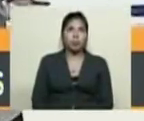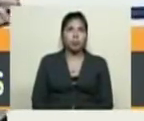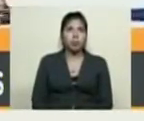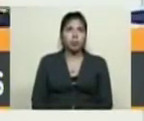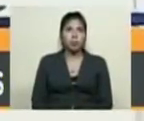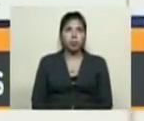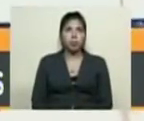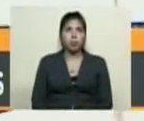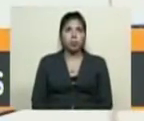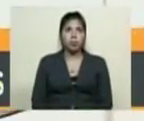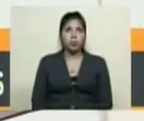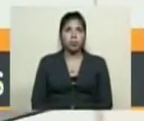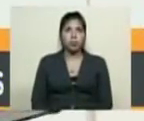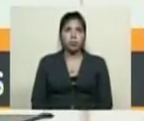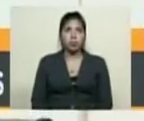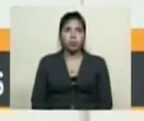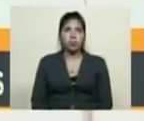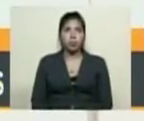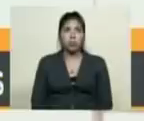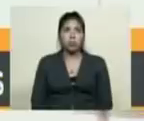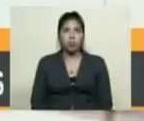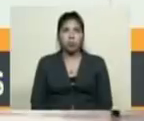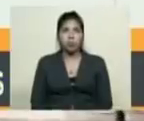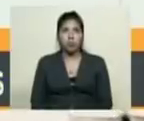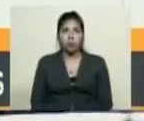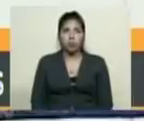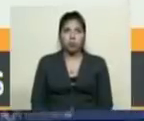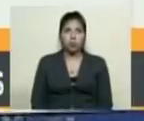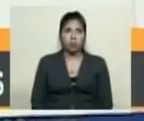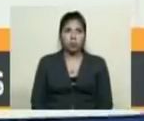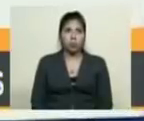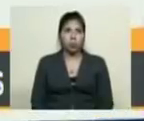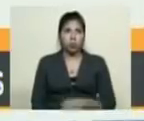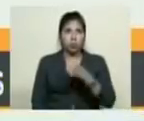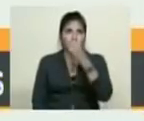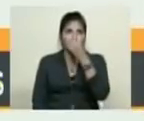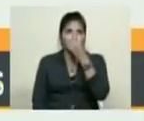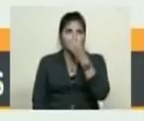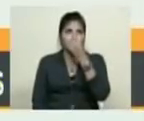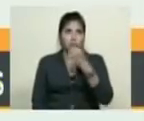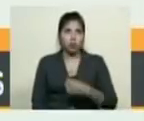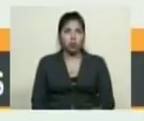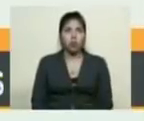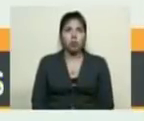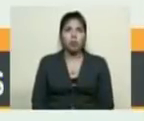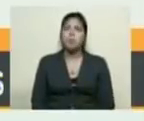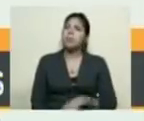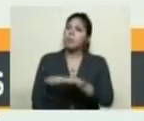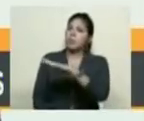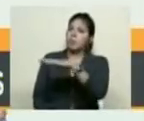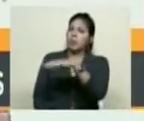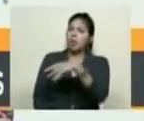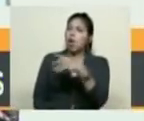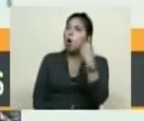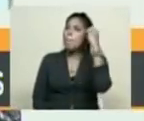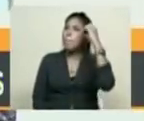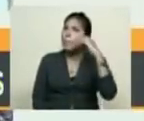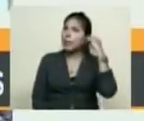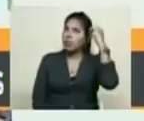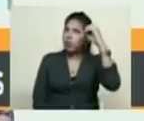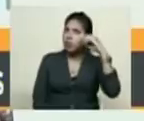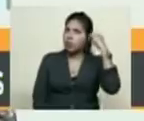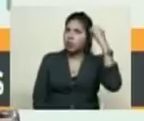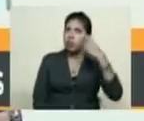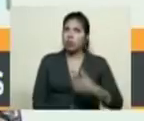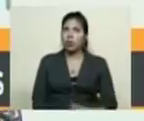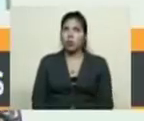Buenas tardes, señor presidente. Ya usted adelantaba parte de sus objetivos de la visita a Cuba. Quisiera una valoración de las